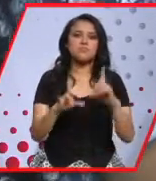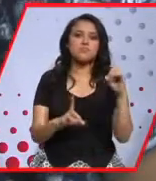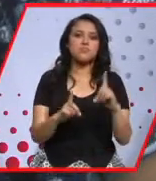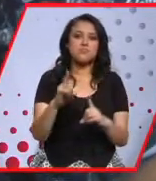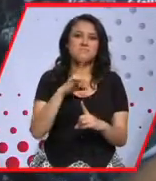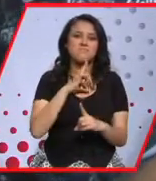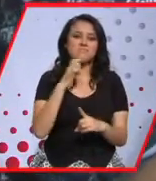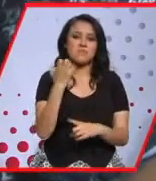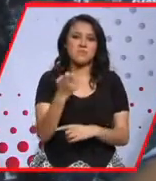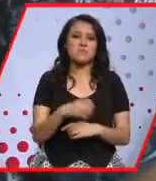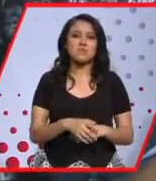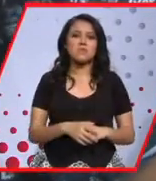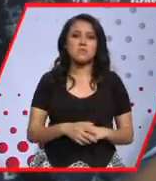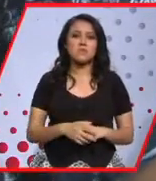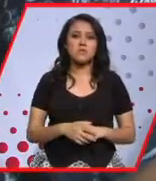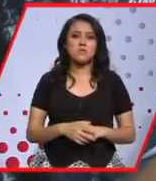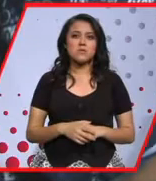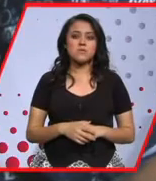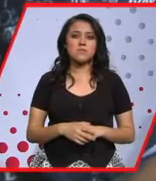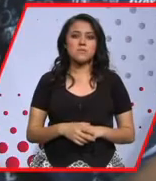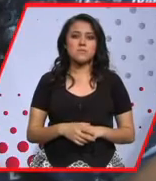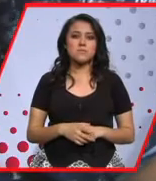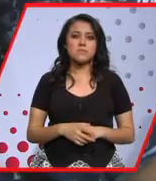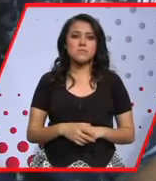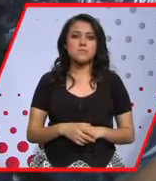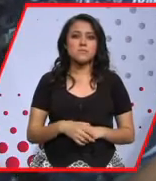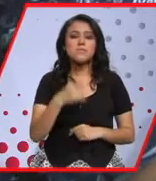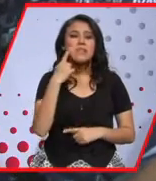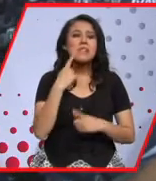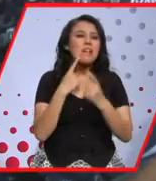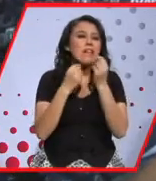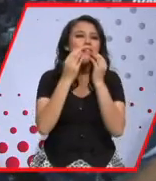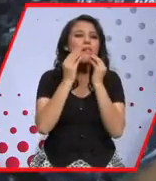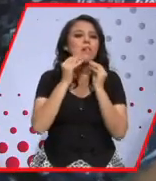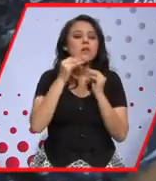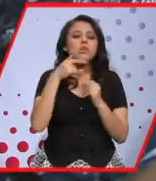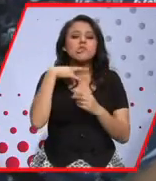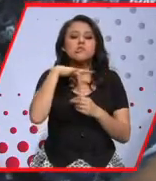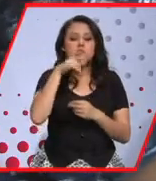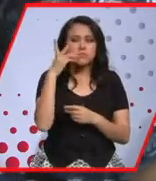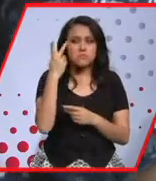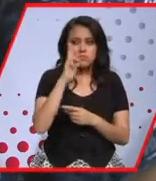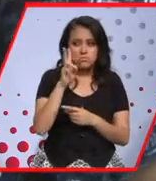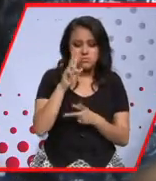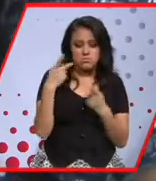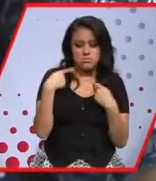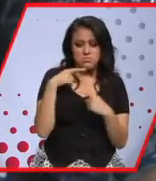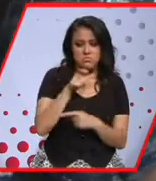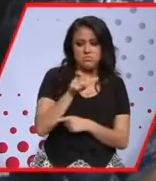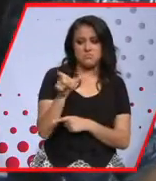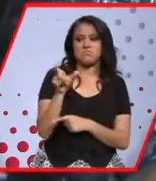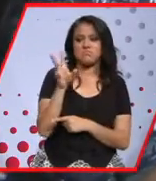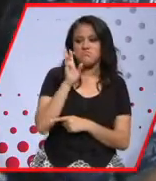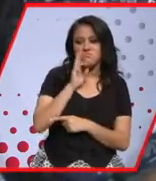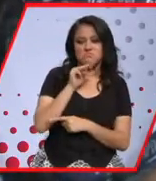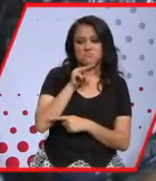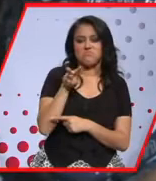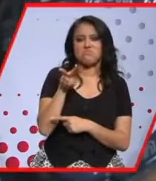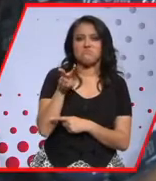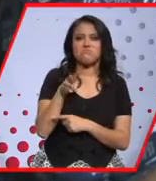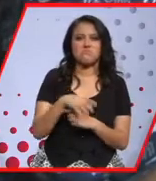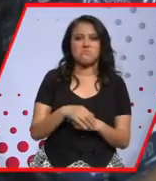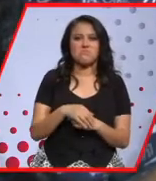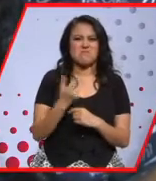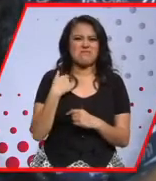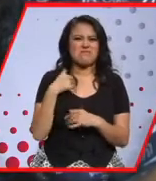salivación. Saliva mucho y hace como que las caras de reproche o de, no sé, por